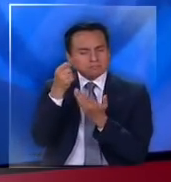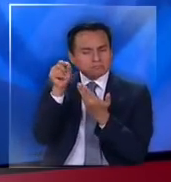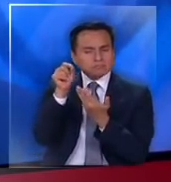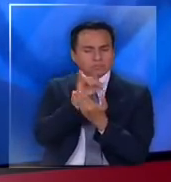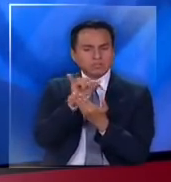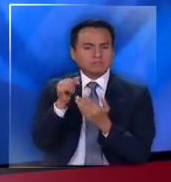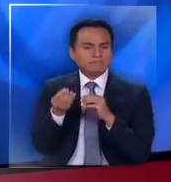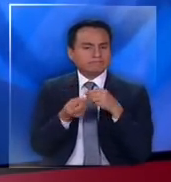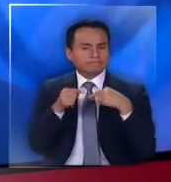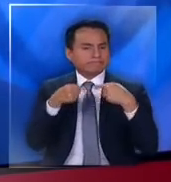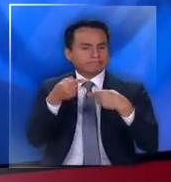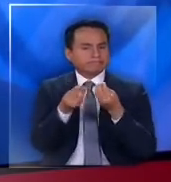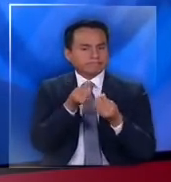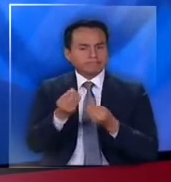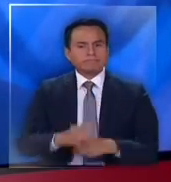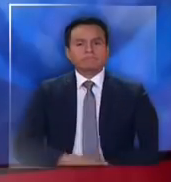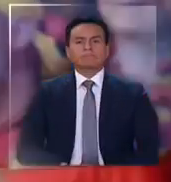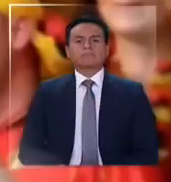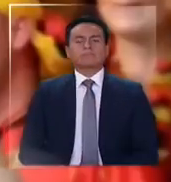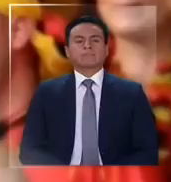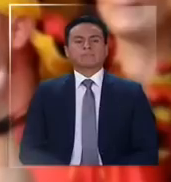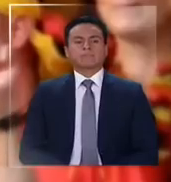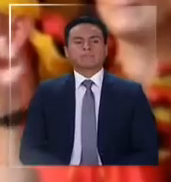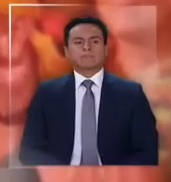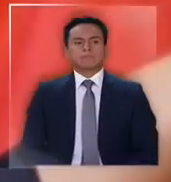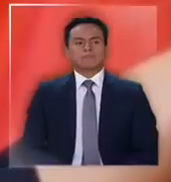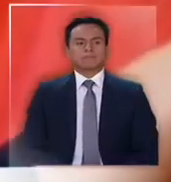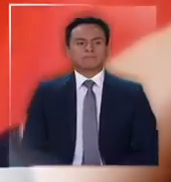repercusiones respecto a esto.